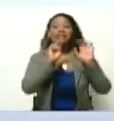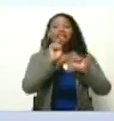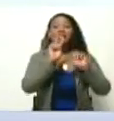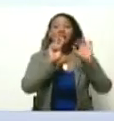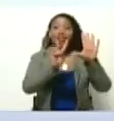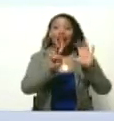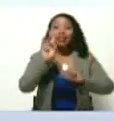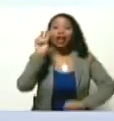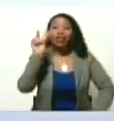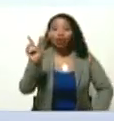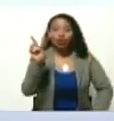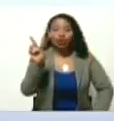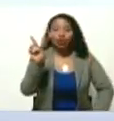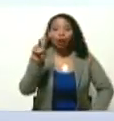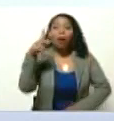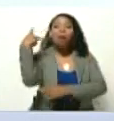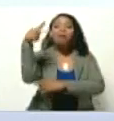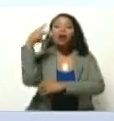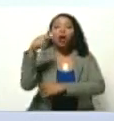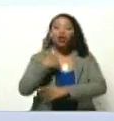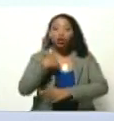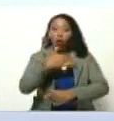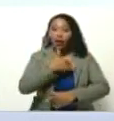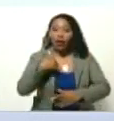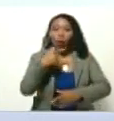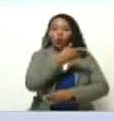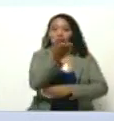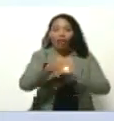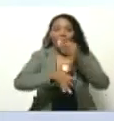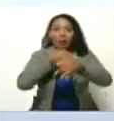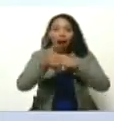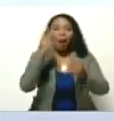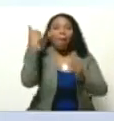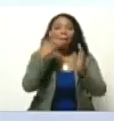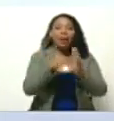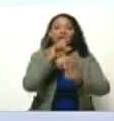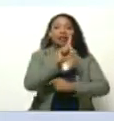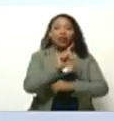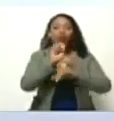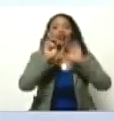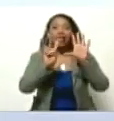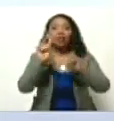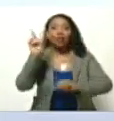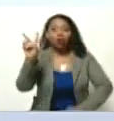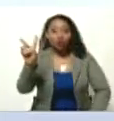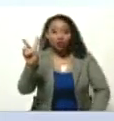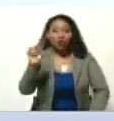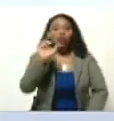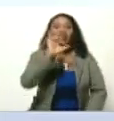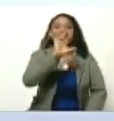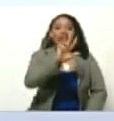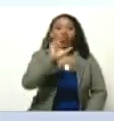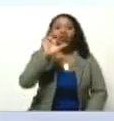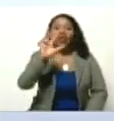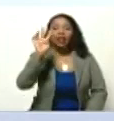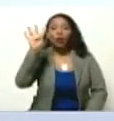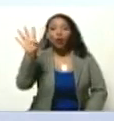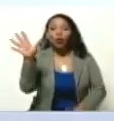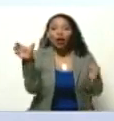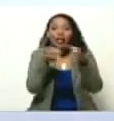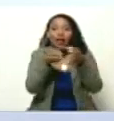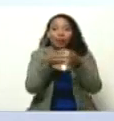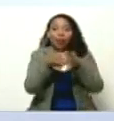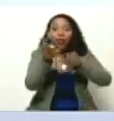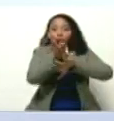1.072 parroquias, voy a explicar ahorita por qué son 1.072, para 334 equipos